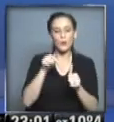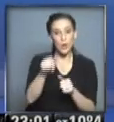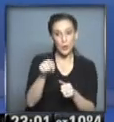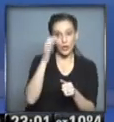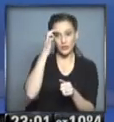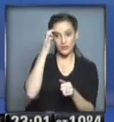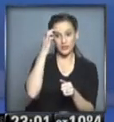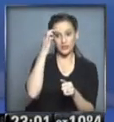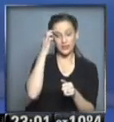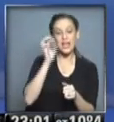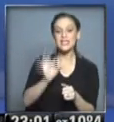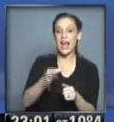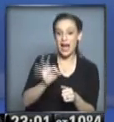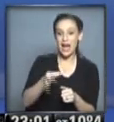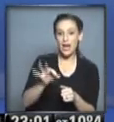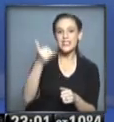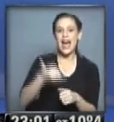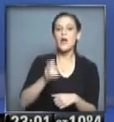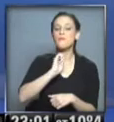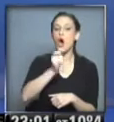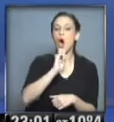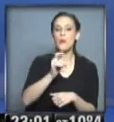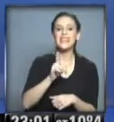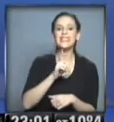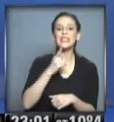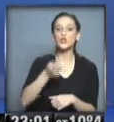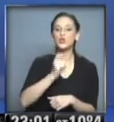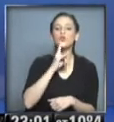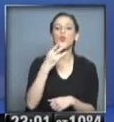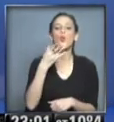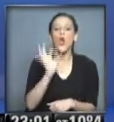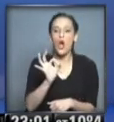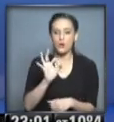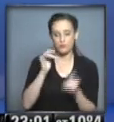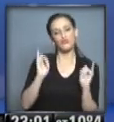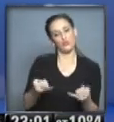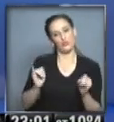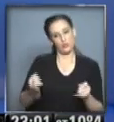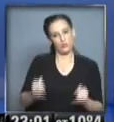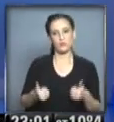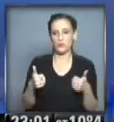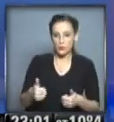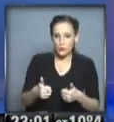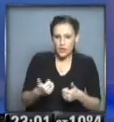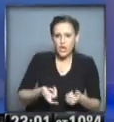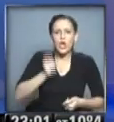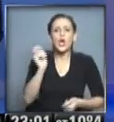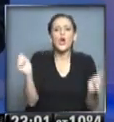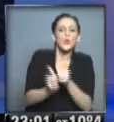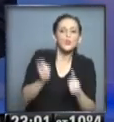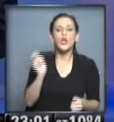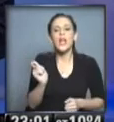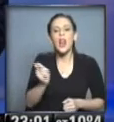sabes que tenemos también el móvil con el turco feliz acierto exactamente infaltable el tour con quién está el turco